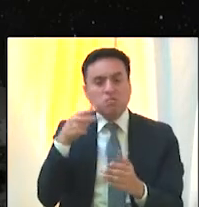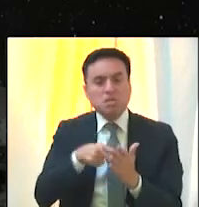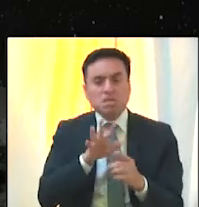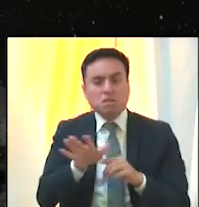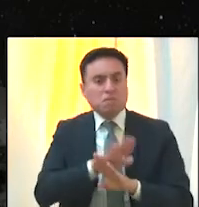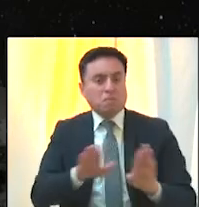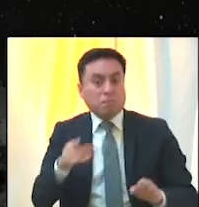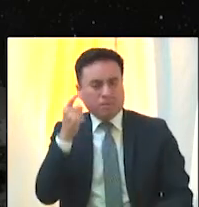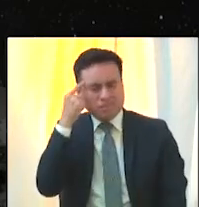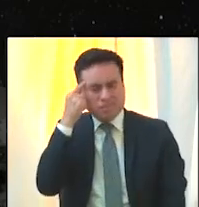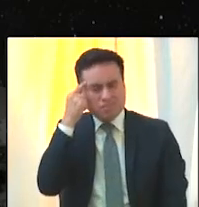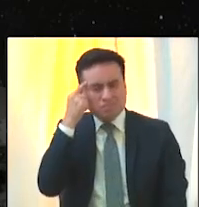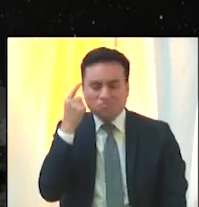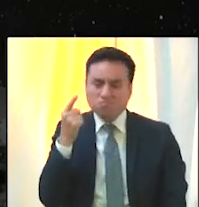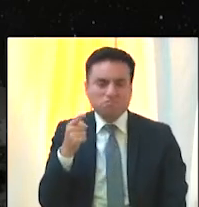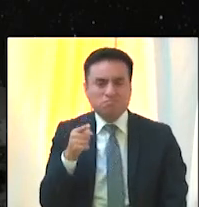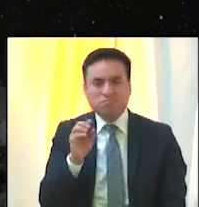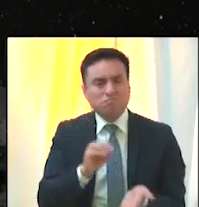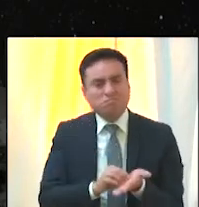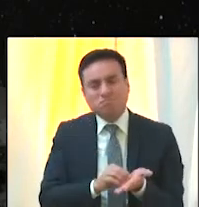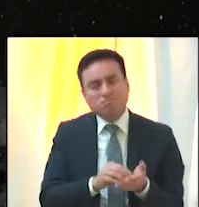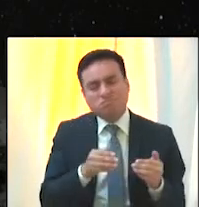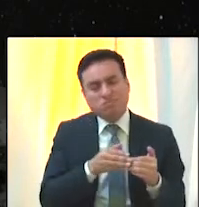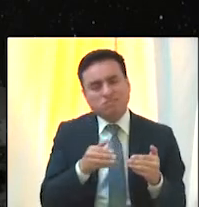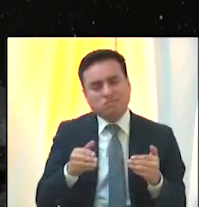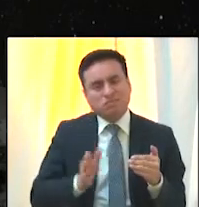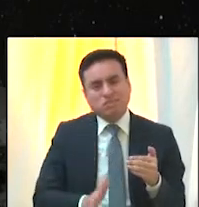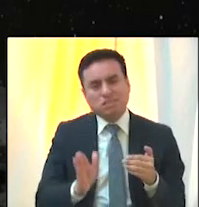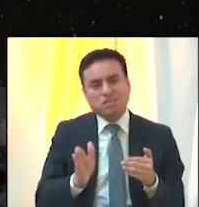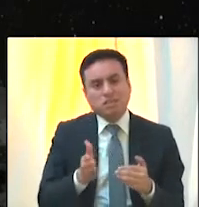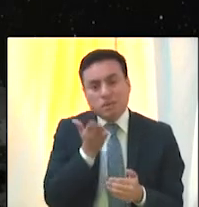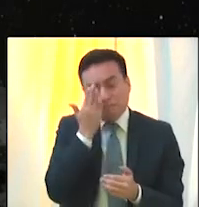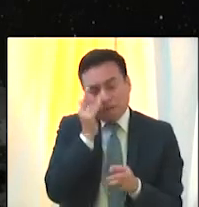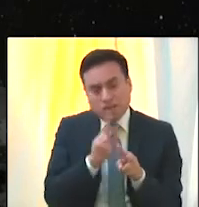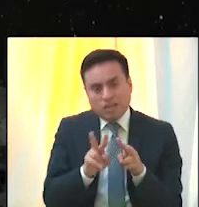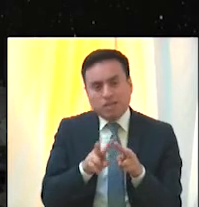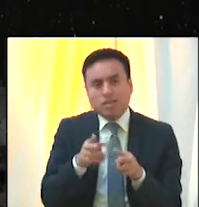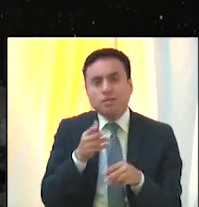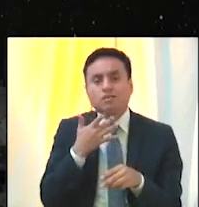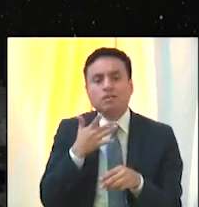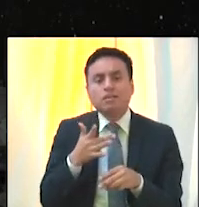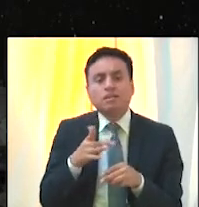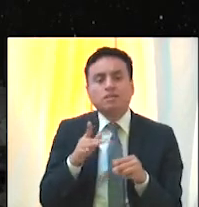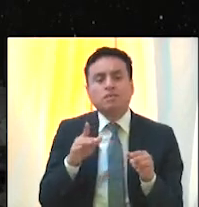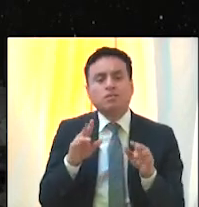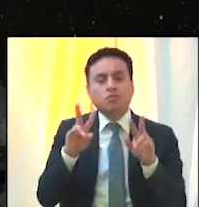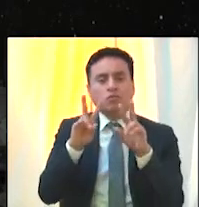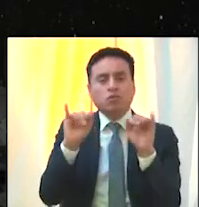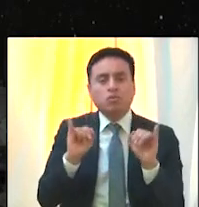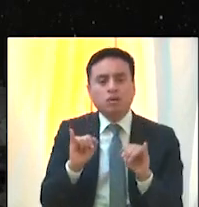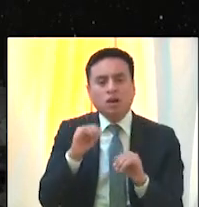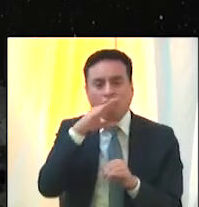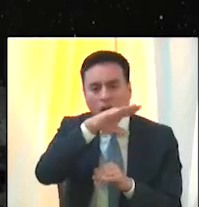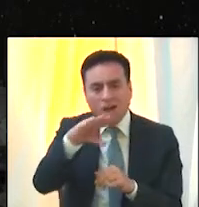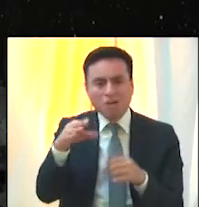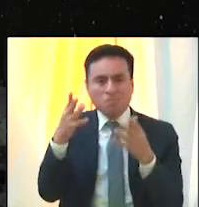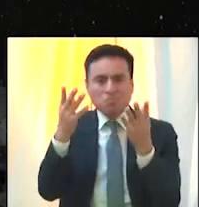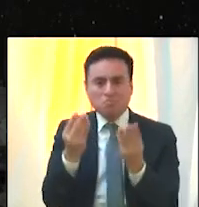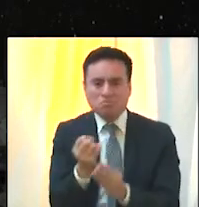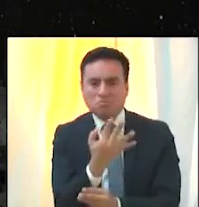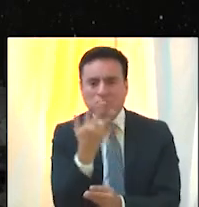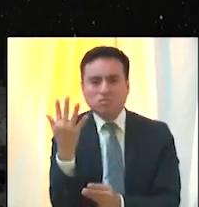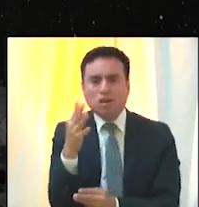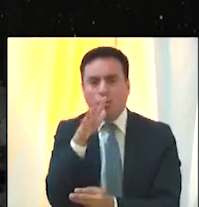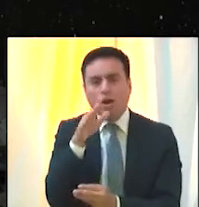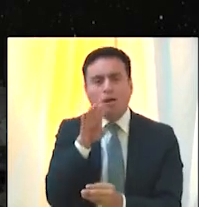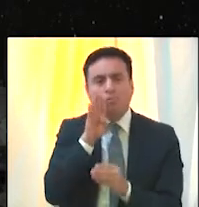quedamos cortos con esa estimación, ha sido muy mala, ha afectado especialmente al sistema, al sector agro, a agua